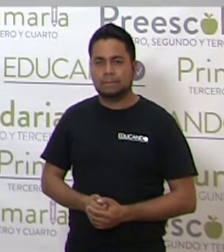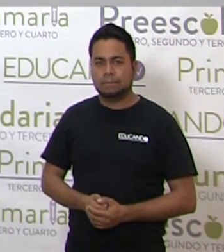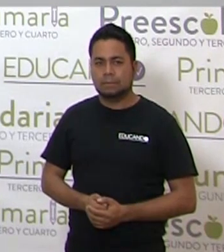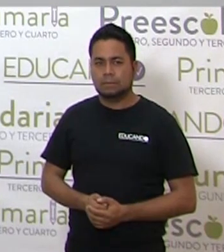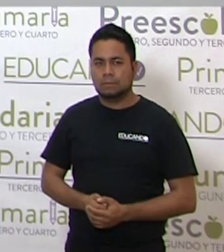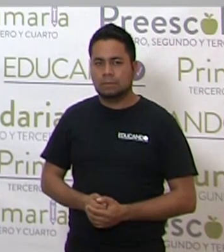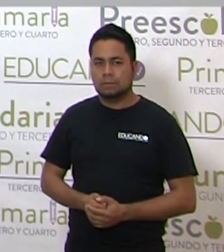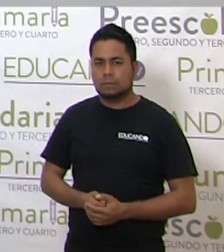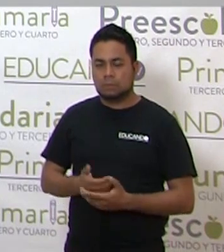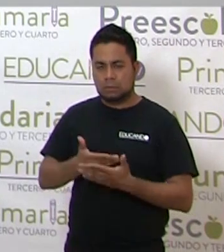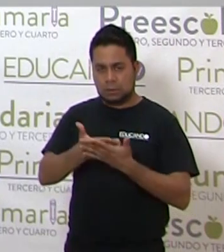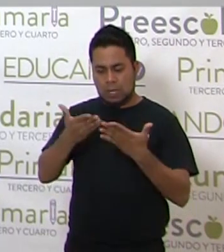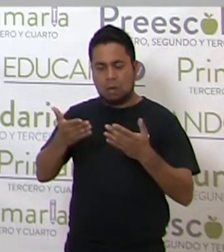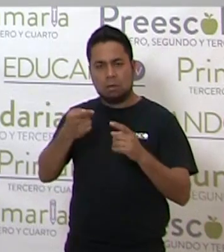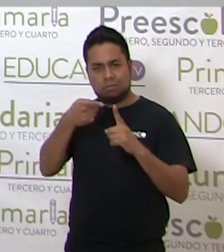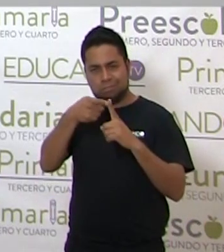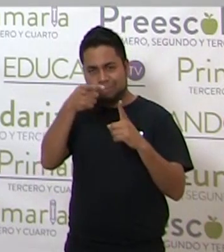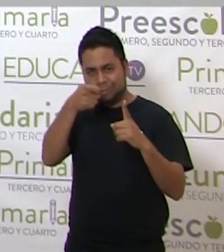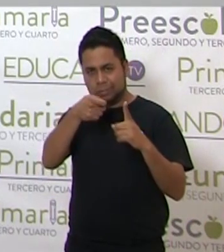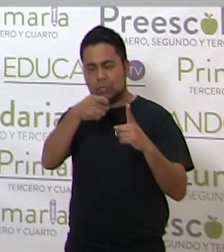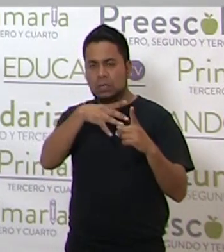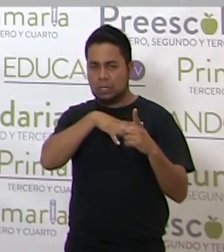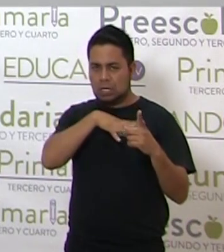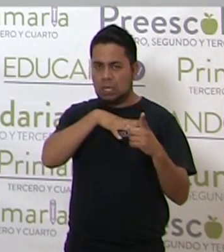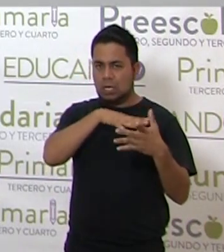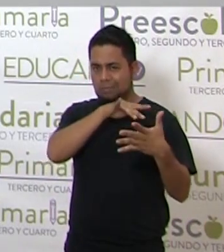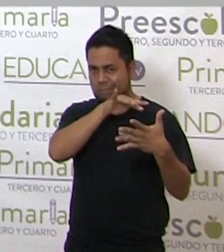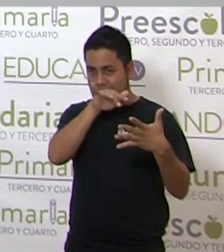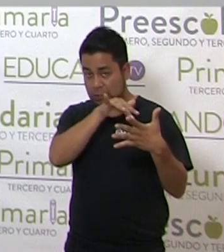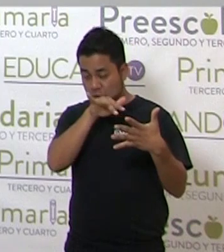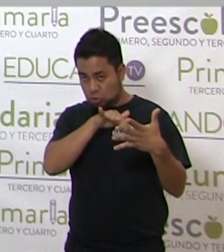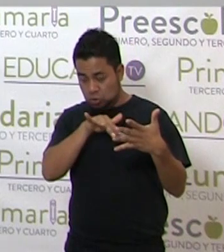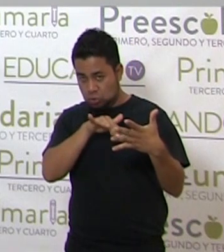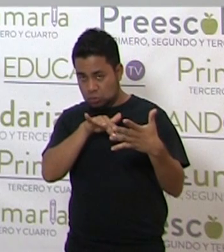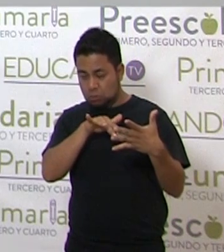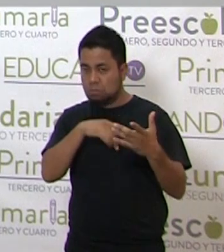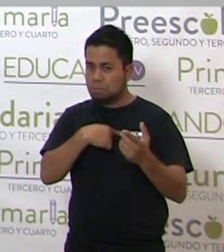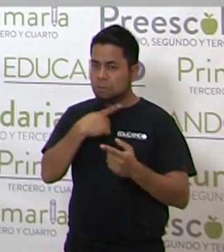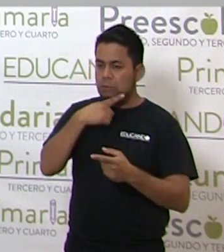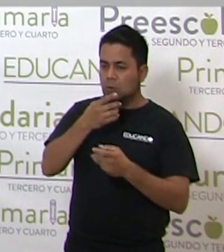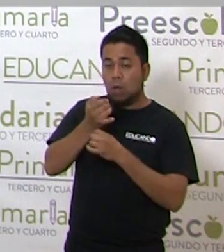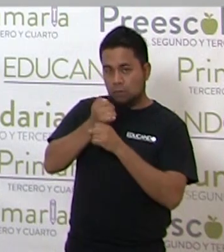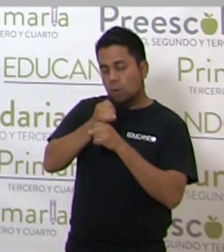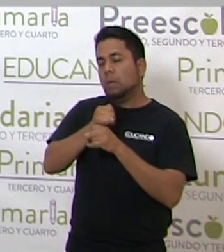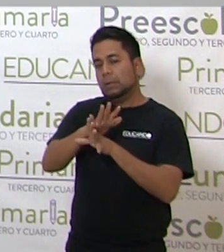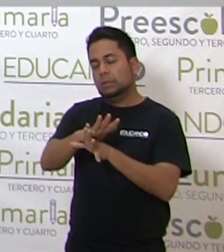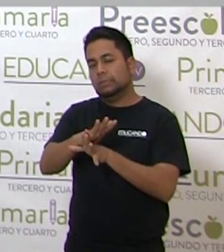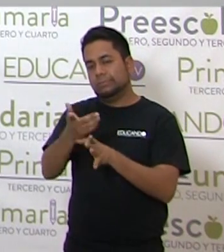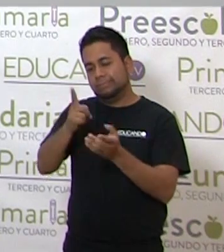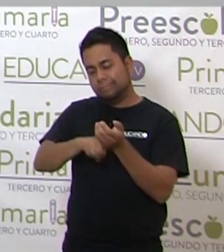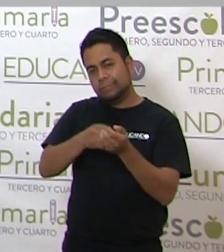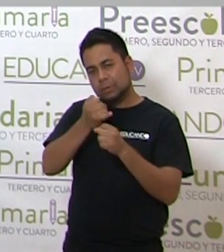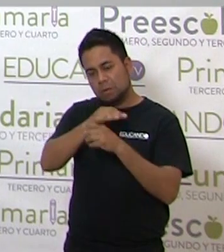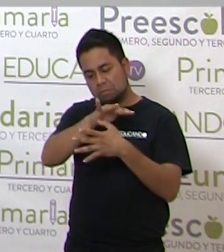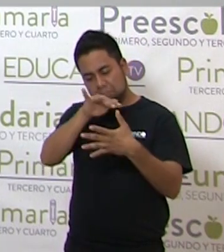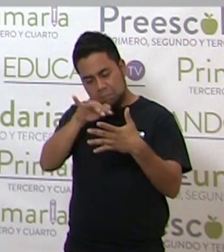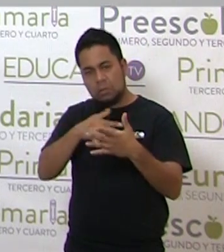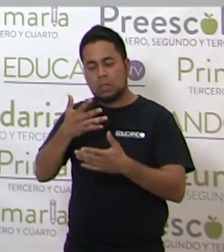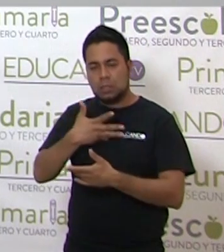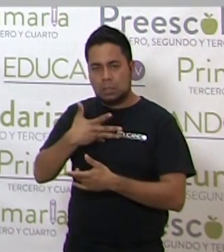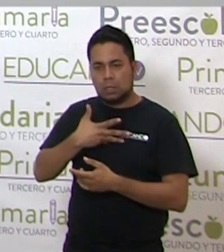Ahora, ¿qué son? Pues son textos, podríamos decir, informativos, porque nos